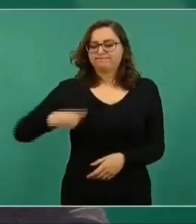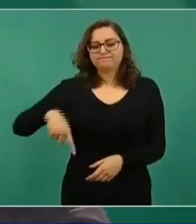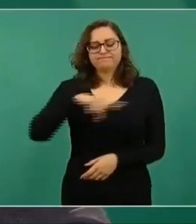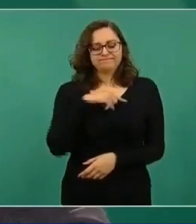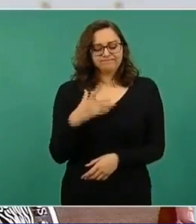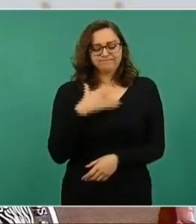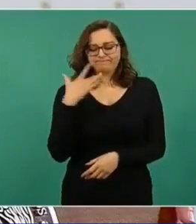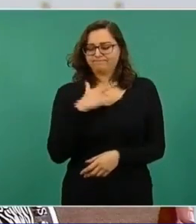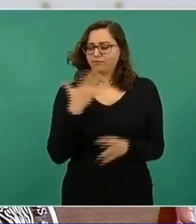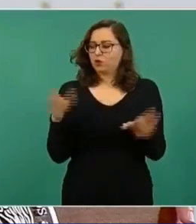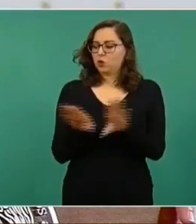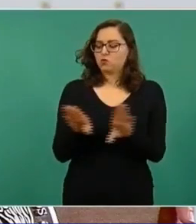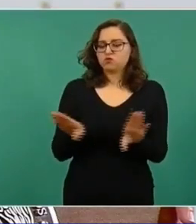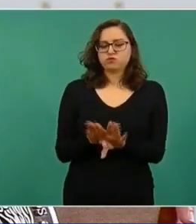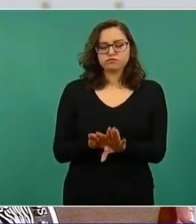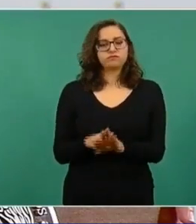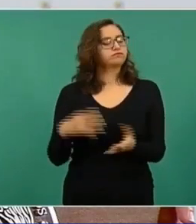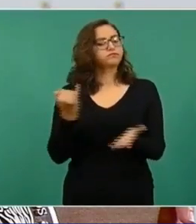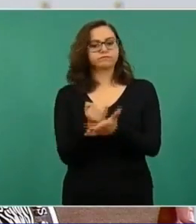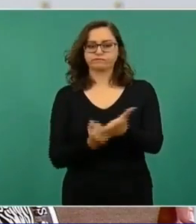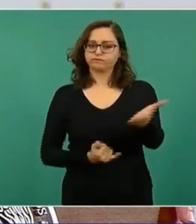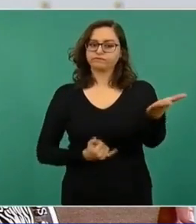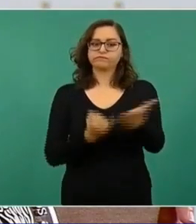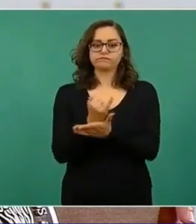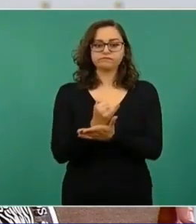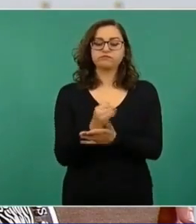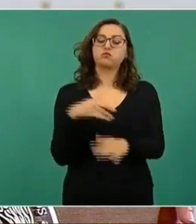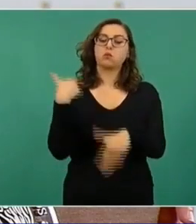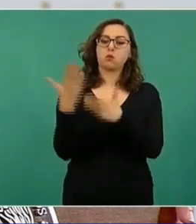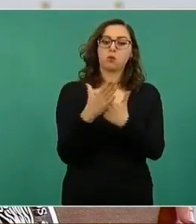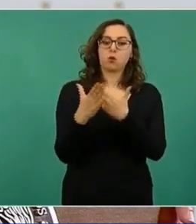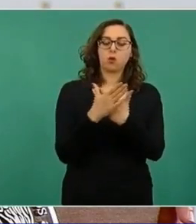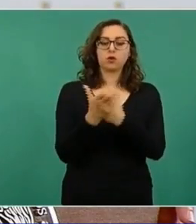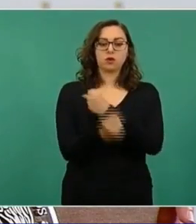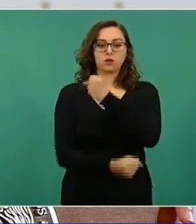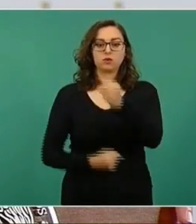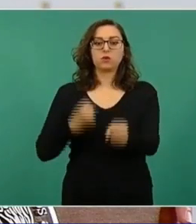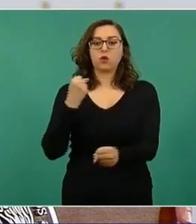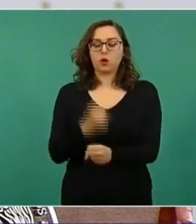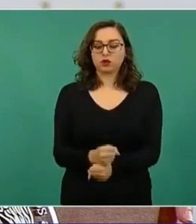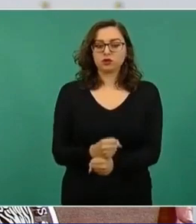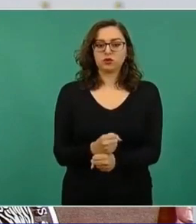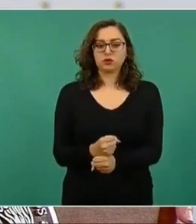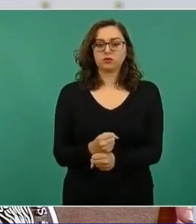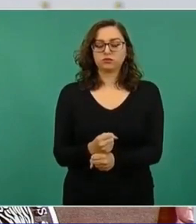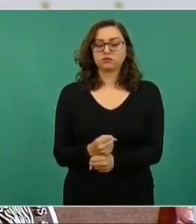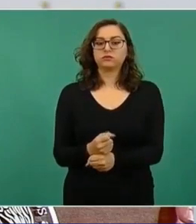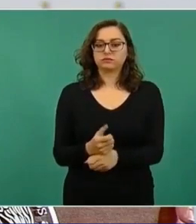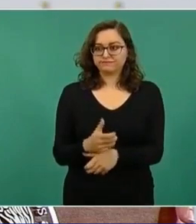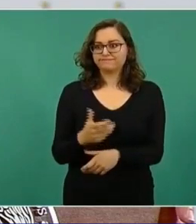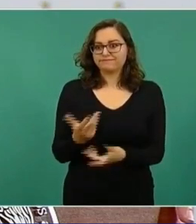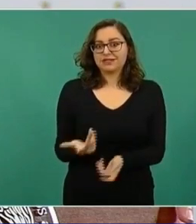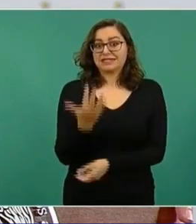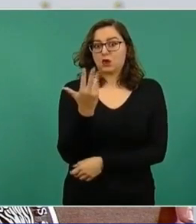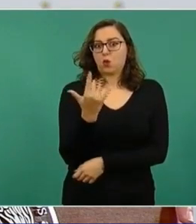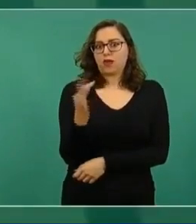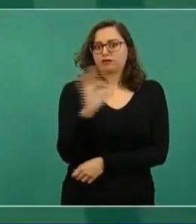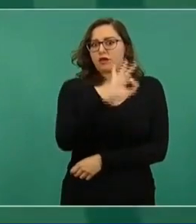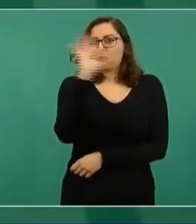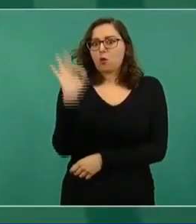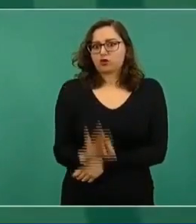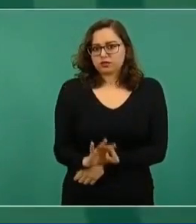tenemos cubierto, vamos con este próximo año hacia cubrir la mitad de las necesidades